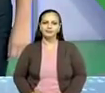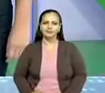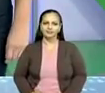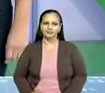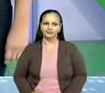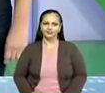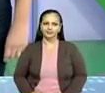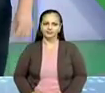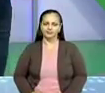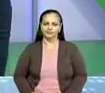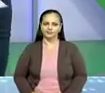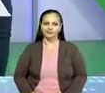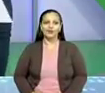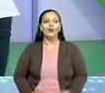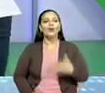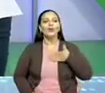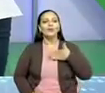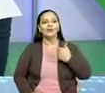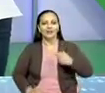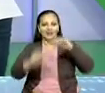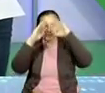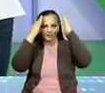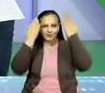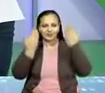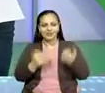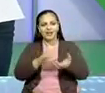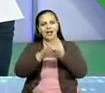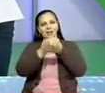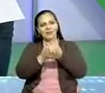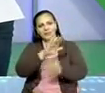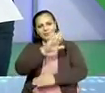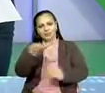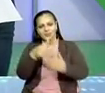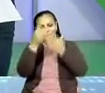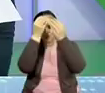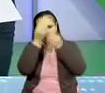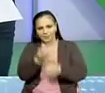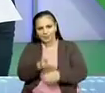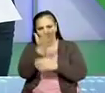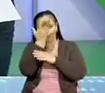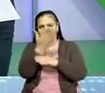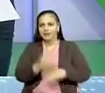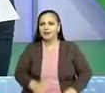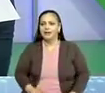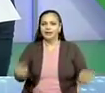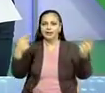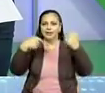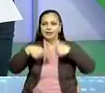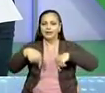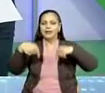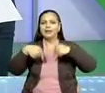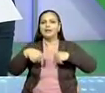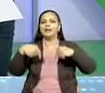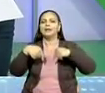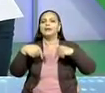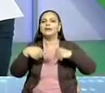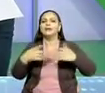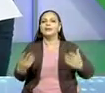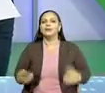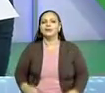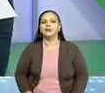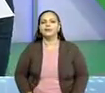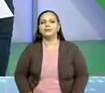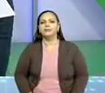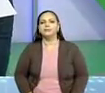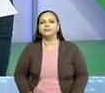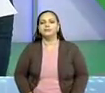¿Cómo te va, Roselena? ¿Qué tal, amigos televidentes? Muy buen día. Les comento, estoy ubicado en los exteriores de la unidad de